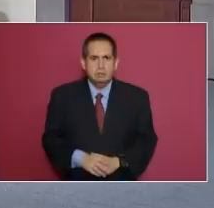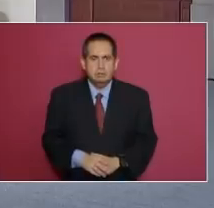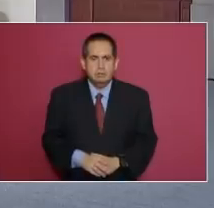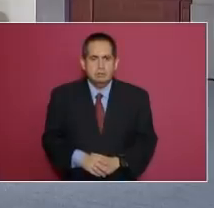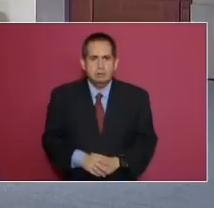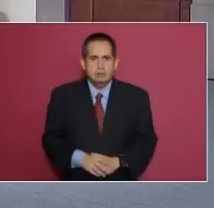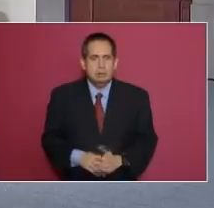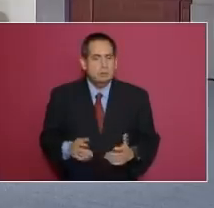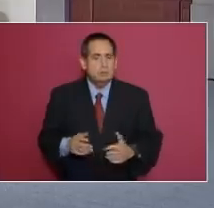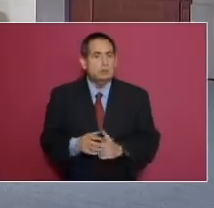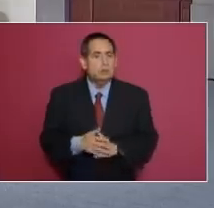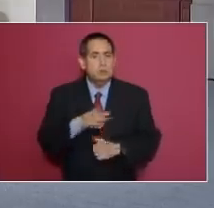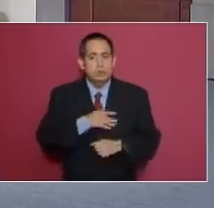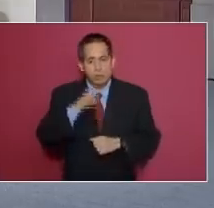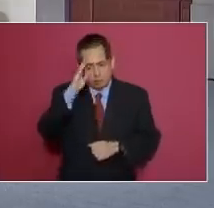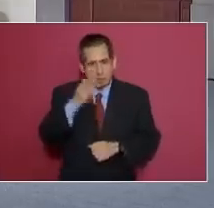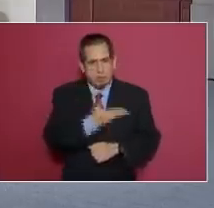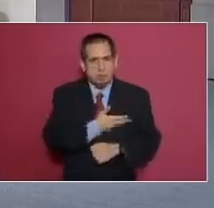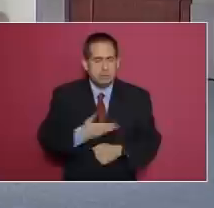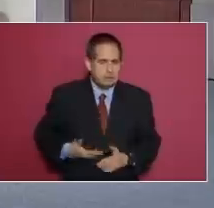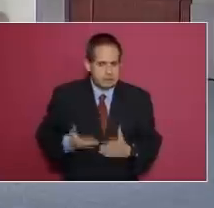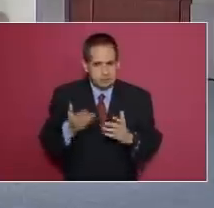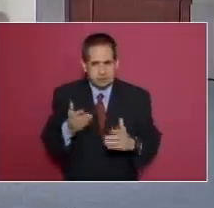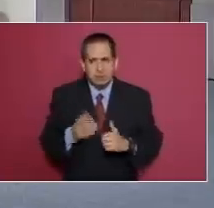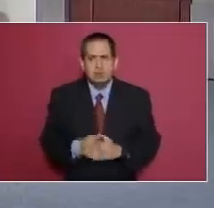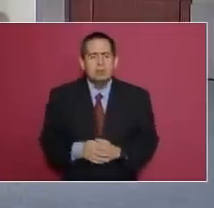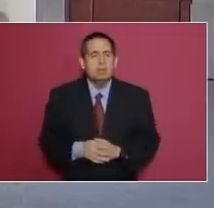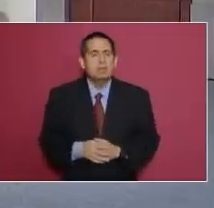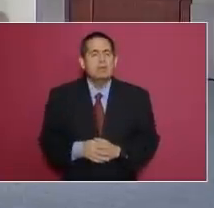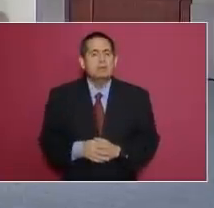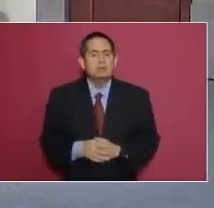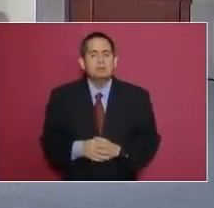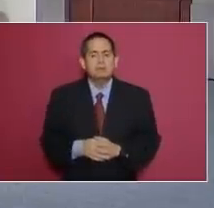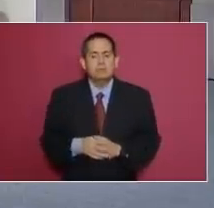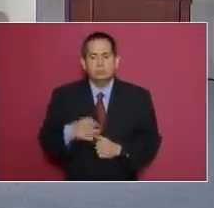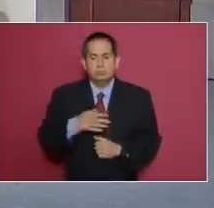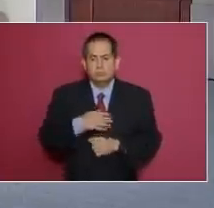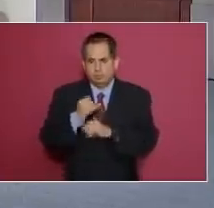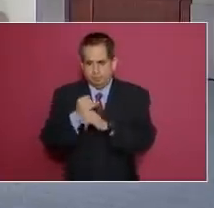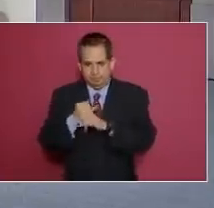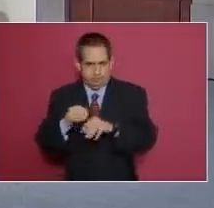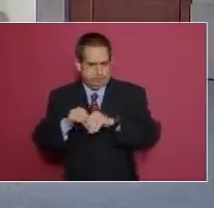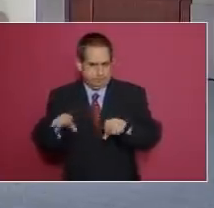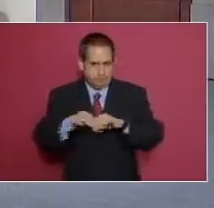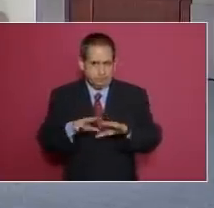Buenos días, señor presidente. Soy Isaí Ramírez, de Quesaya Verdades, de redes sociales.